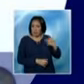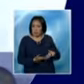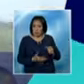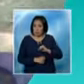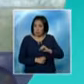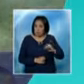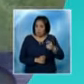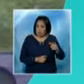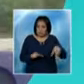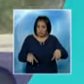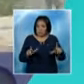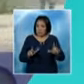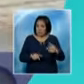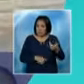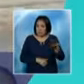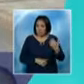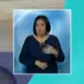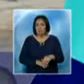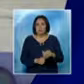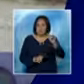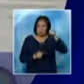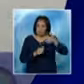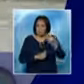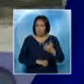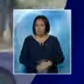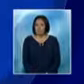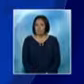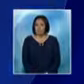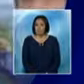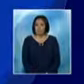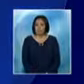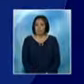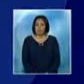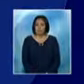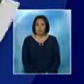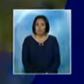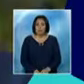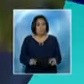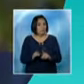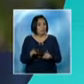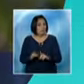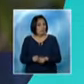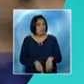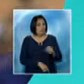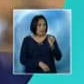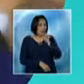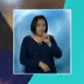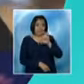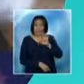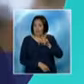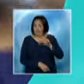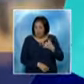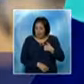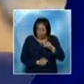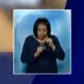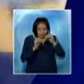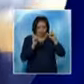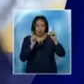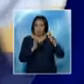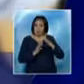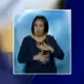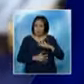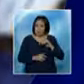precisamente este canal en nuestras efemérides. Además, Eva y John sorprende al cantar Despacito en